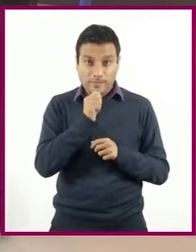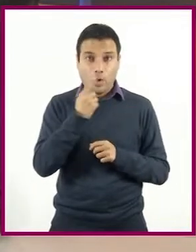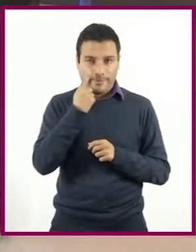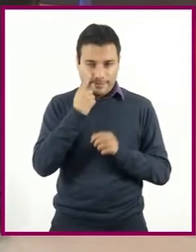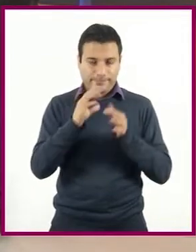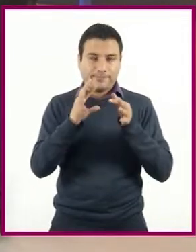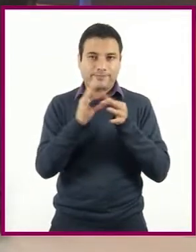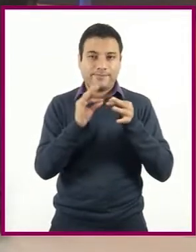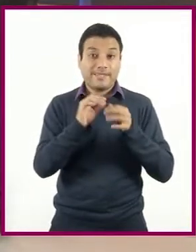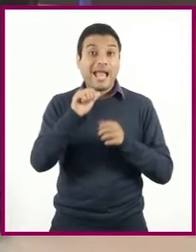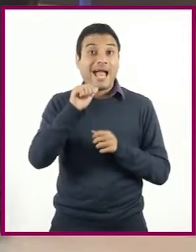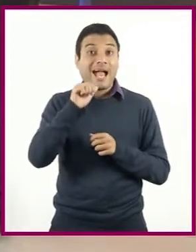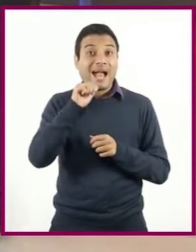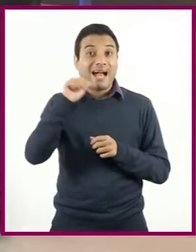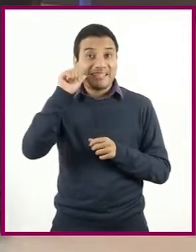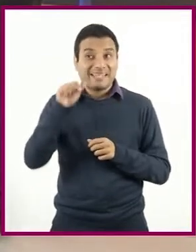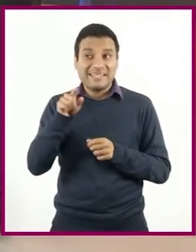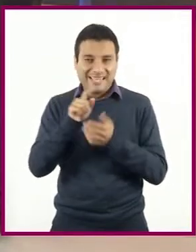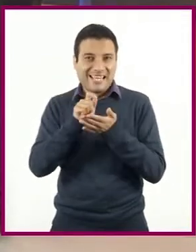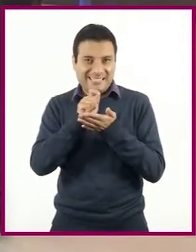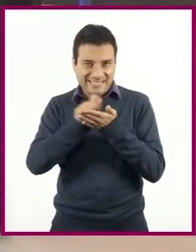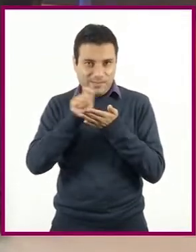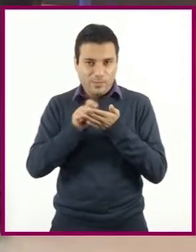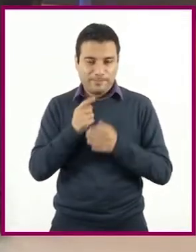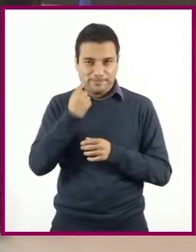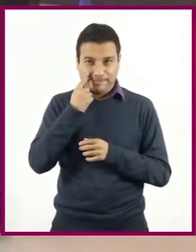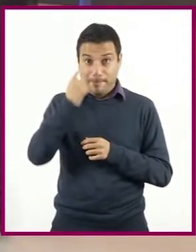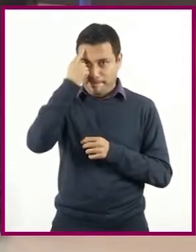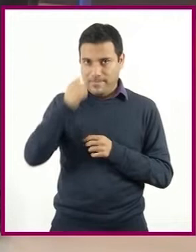lo que ayer escribió especialmente para mí.